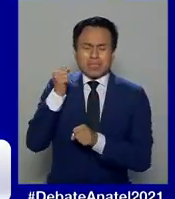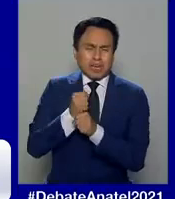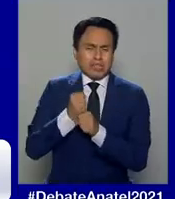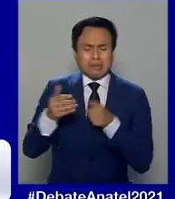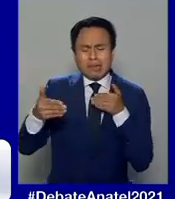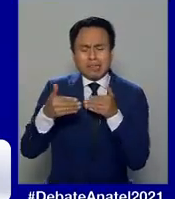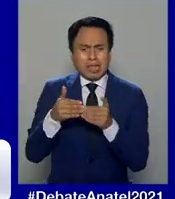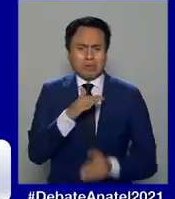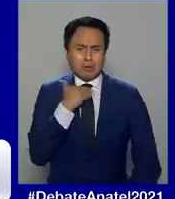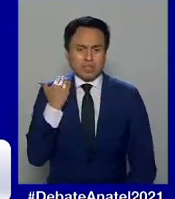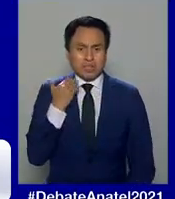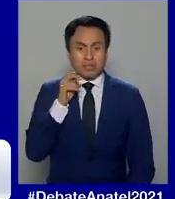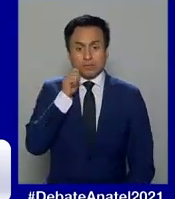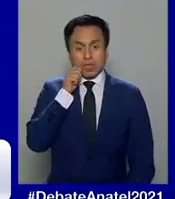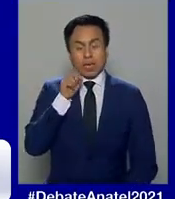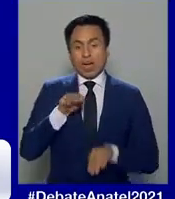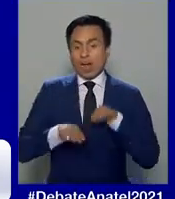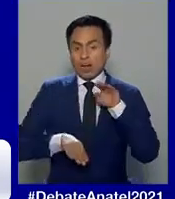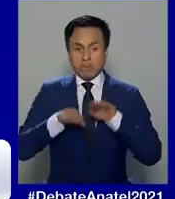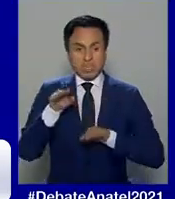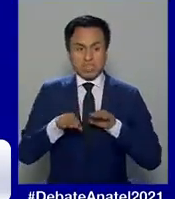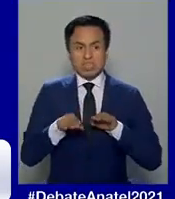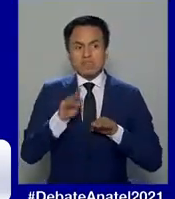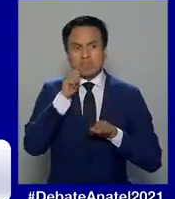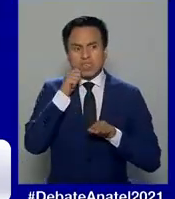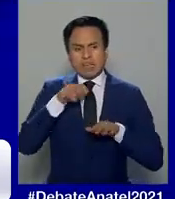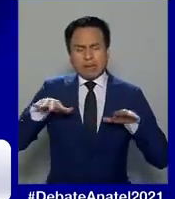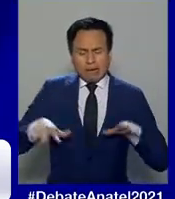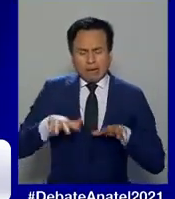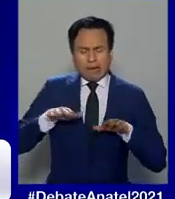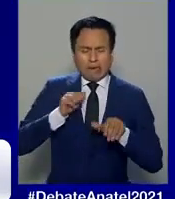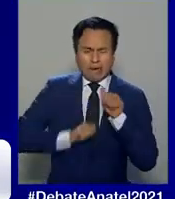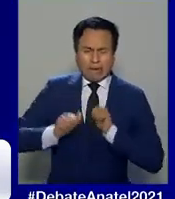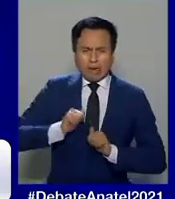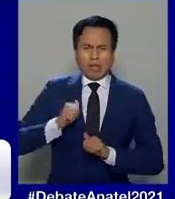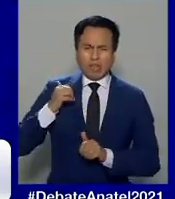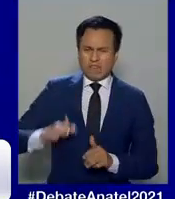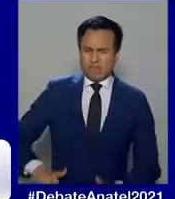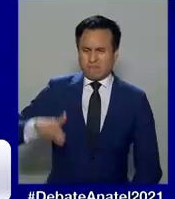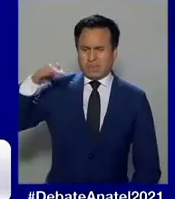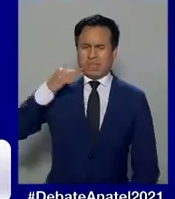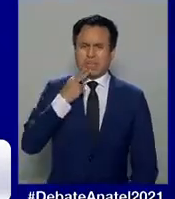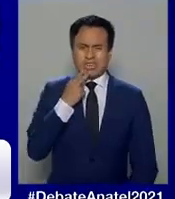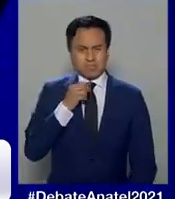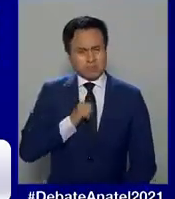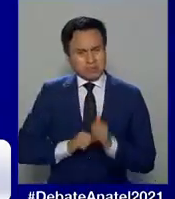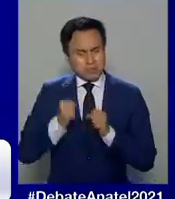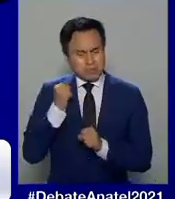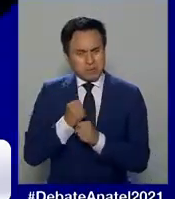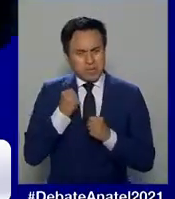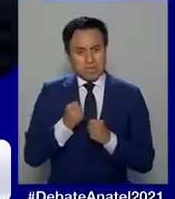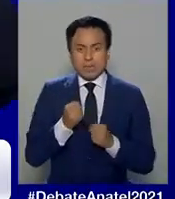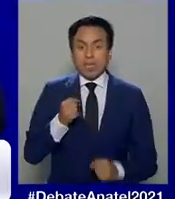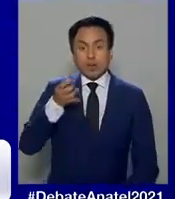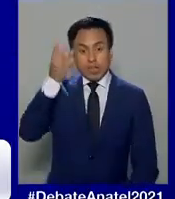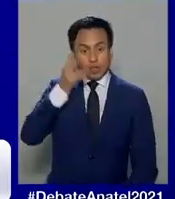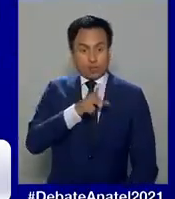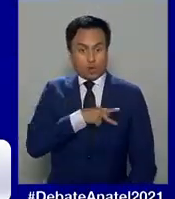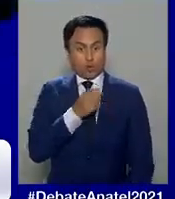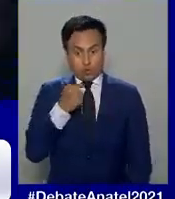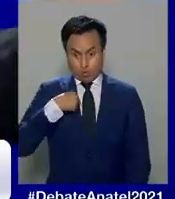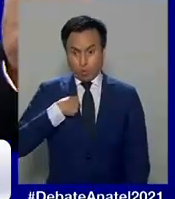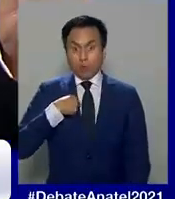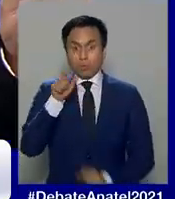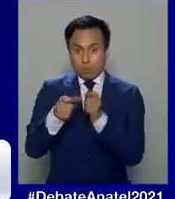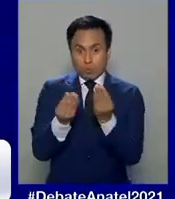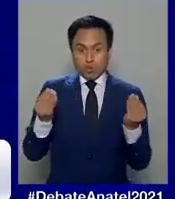muerte después de haberse descrestado el lomo durante toda su vida. Y eso es injusto. Y eso, acá, tanto José Antonio como yo, como